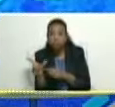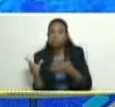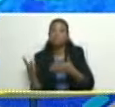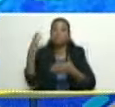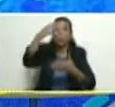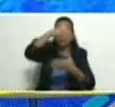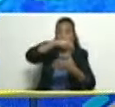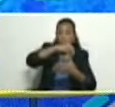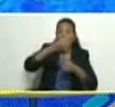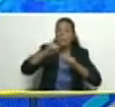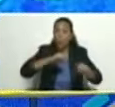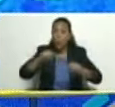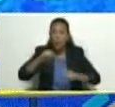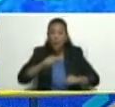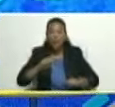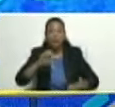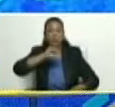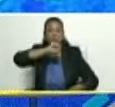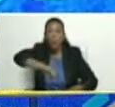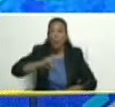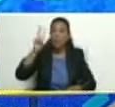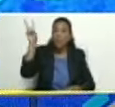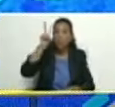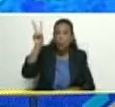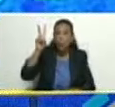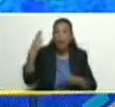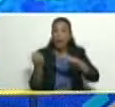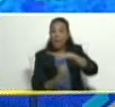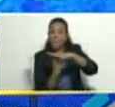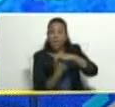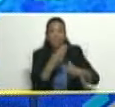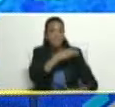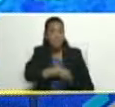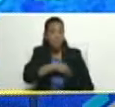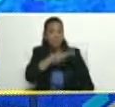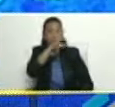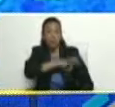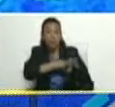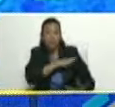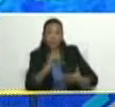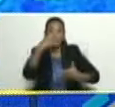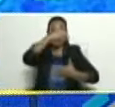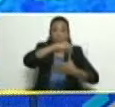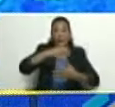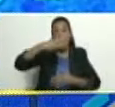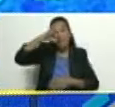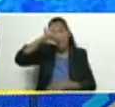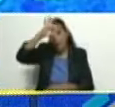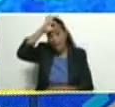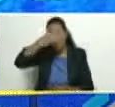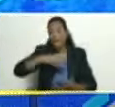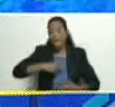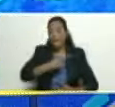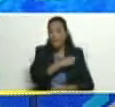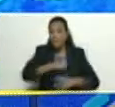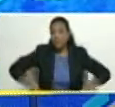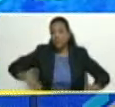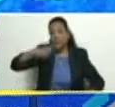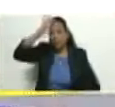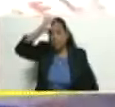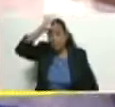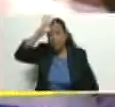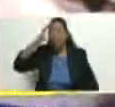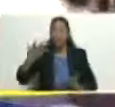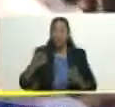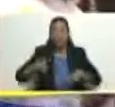Venezuela, el Movimiento Somos Venezuela, las bases de Misiones Socialistas, la Milicia Nacional Bolivariana, el Congreso